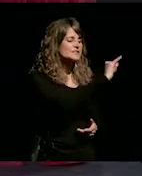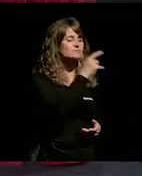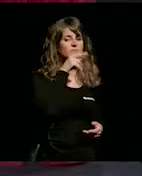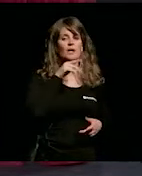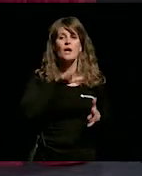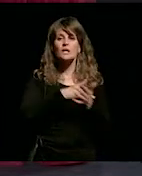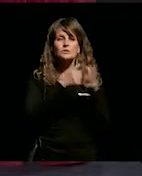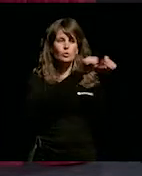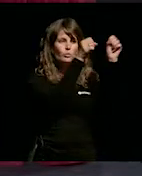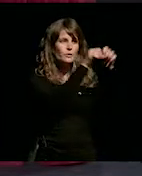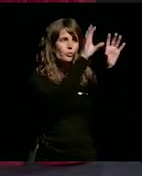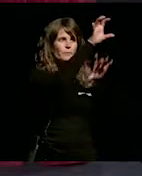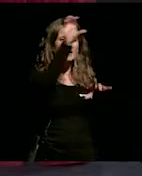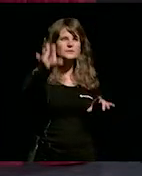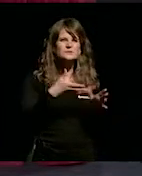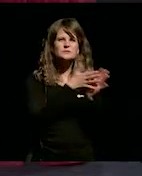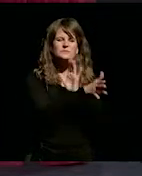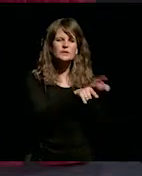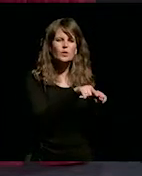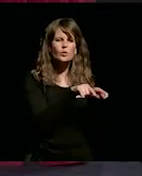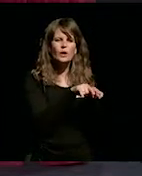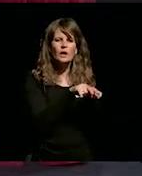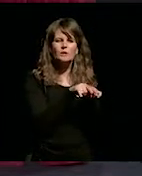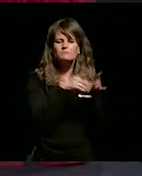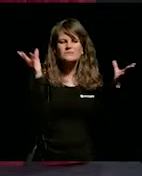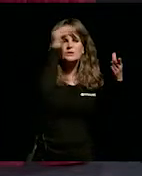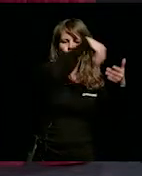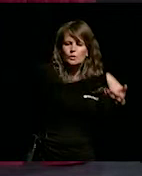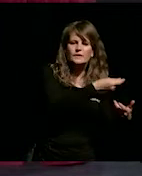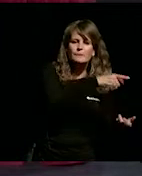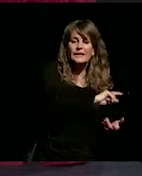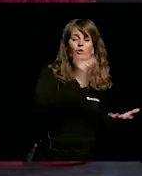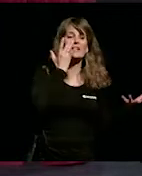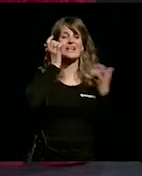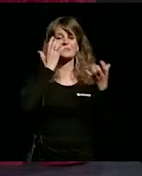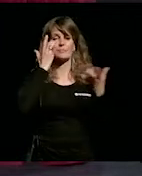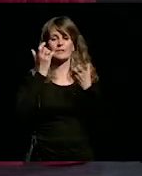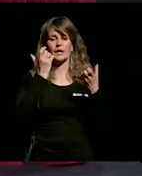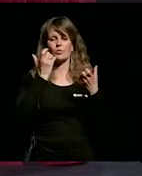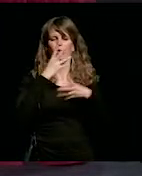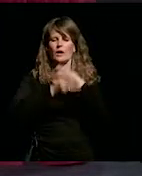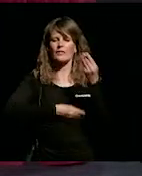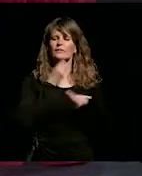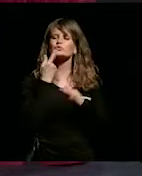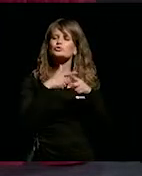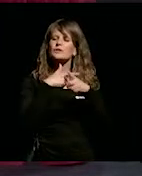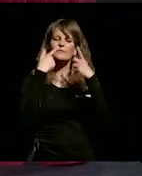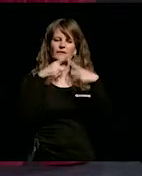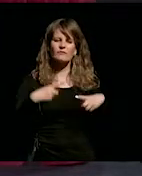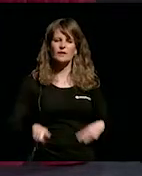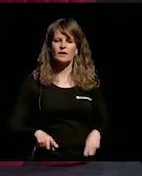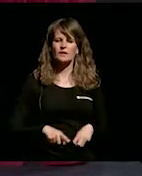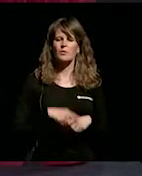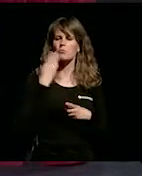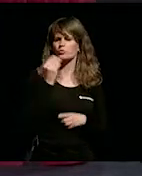y hay que incluir a todos los, a todas las organizaciones. Entonces, con el espectáculo Hagamos las cosas diferentes ha tenido